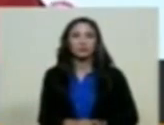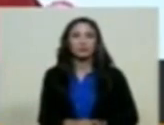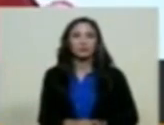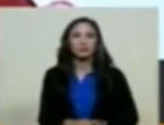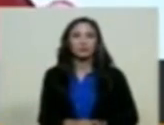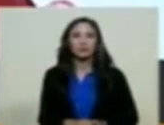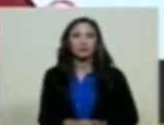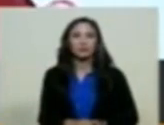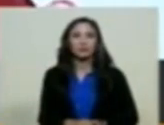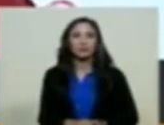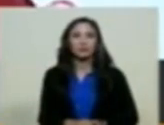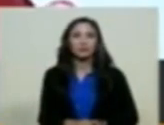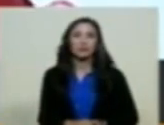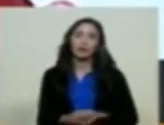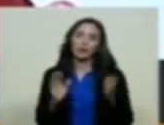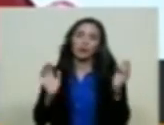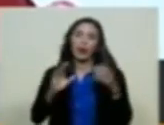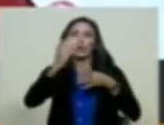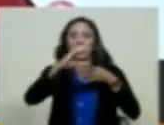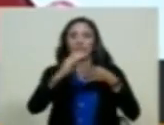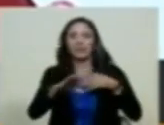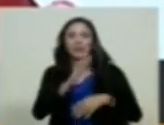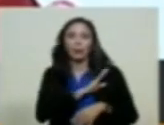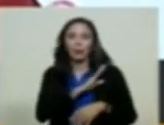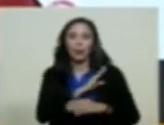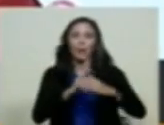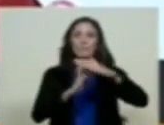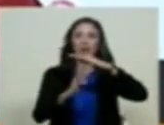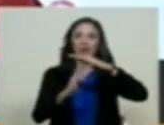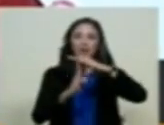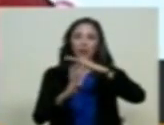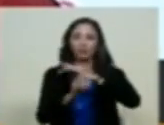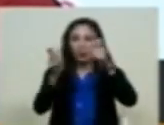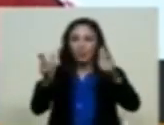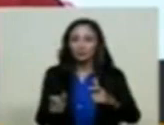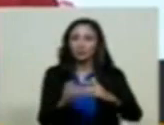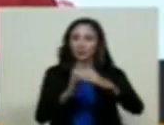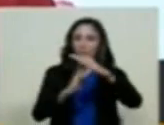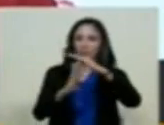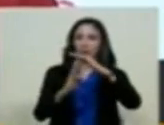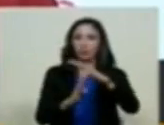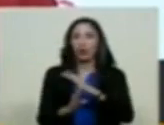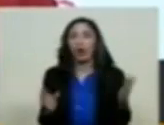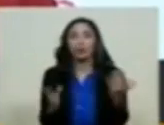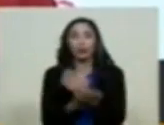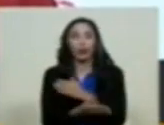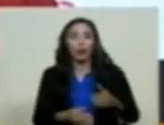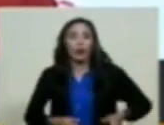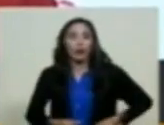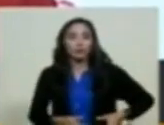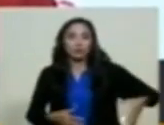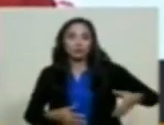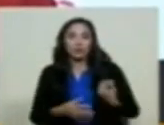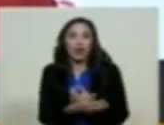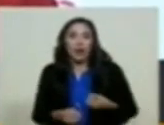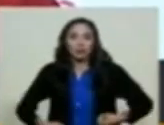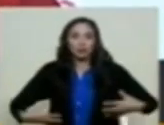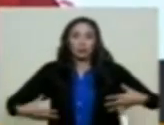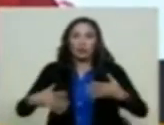Porque una característica de la migración venezolana es que sale del país con el bolsillo lleno de